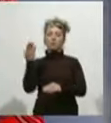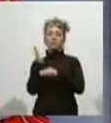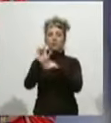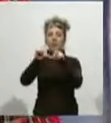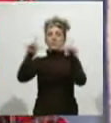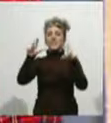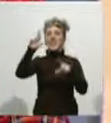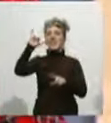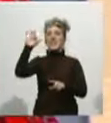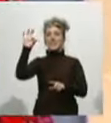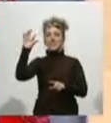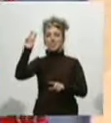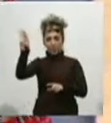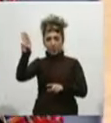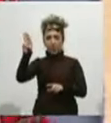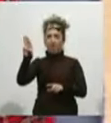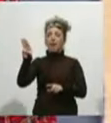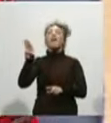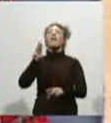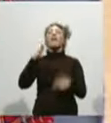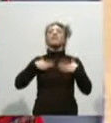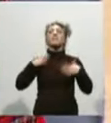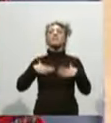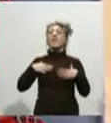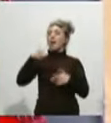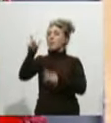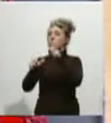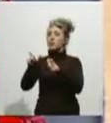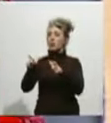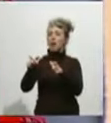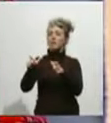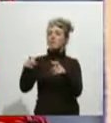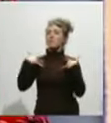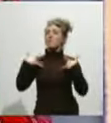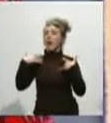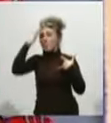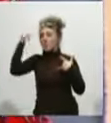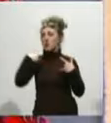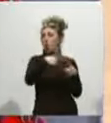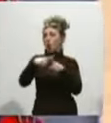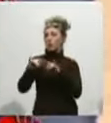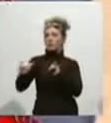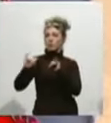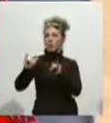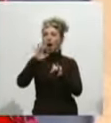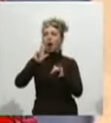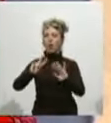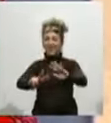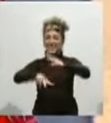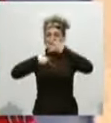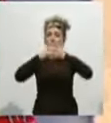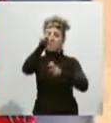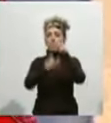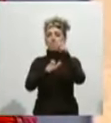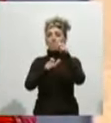yo gozo. Buscamos ya al penúltimo participante de la noche, lo hace en séptimo lugar. Nombre, Jesús